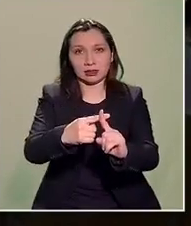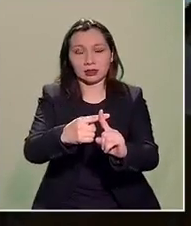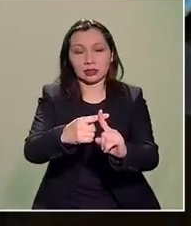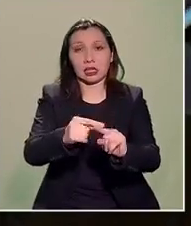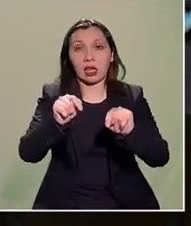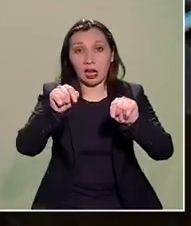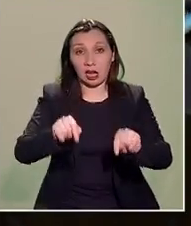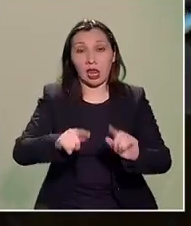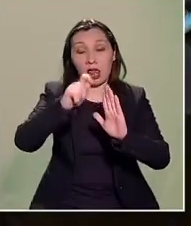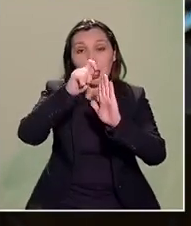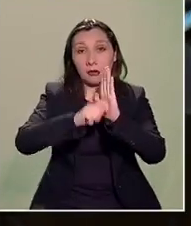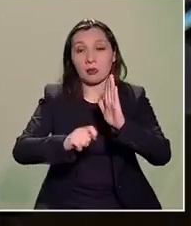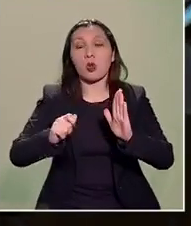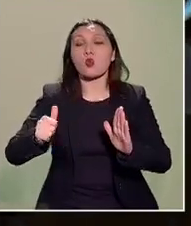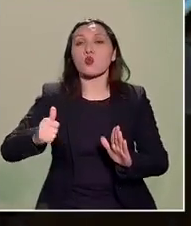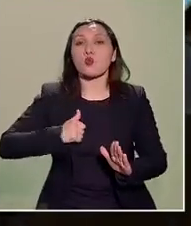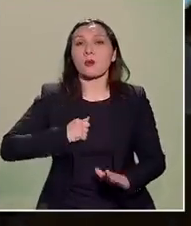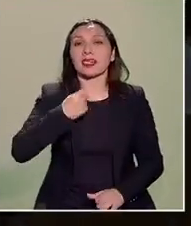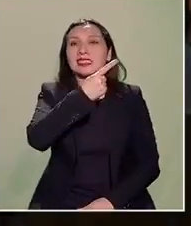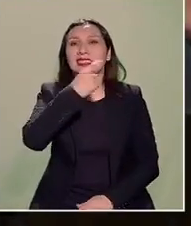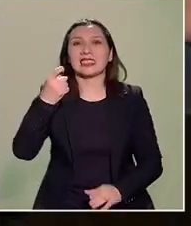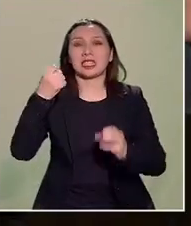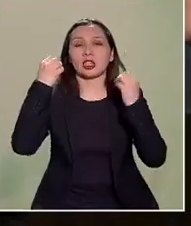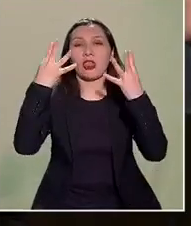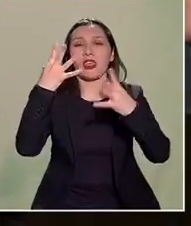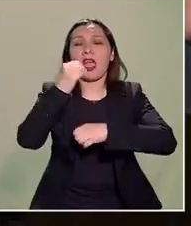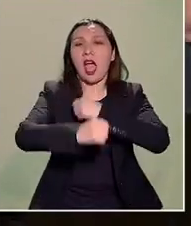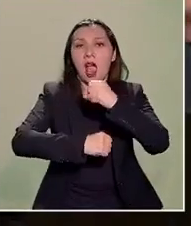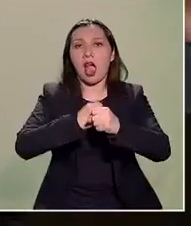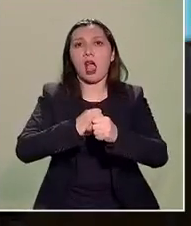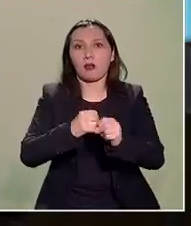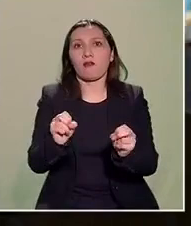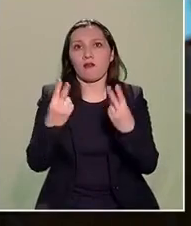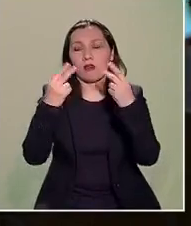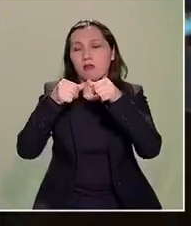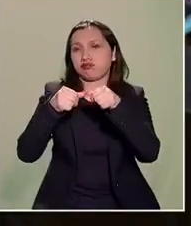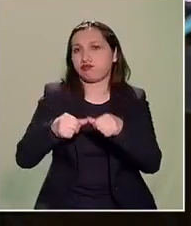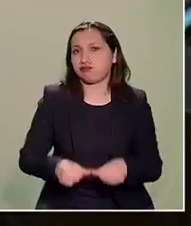que en este mes hemos cumplido 110 años de existencia